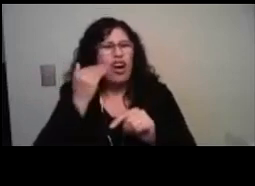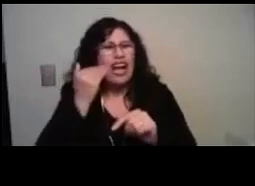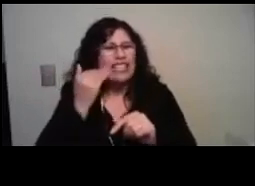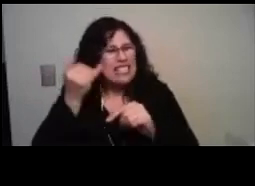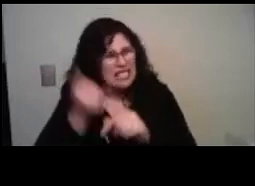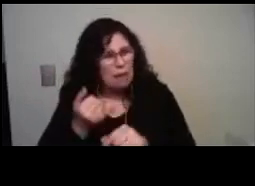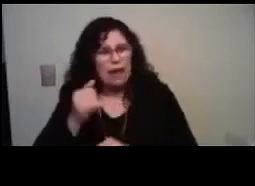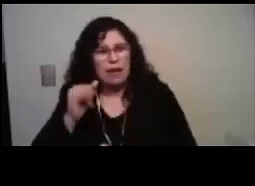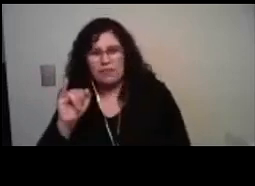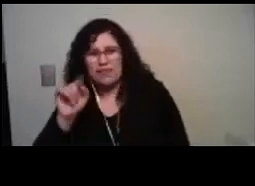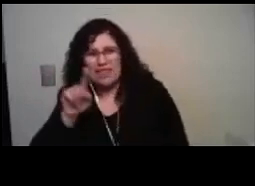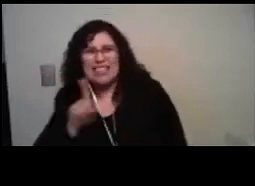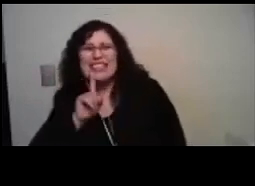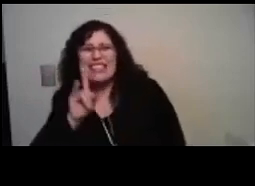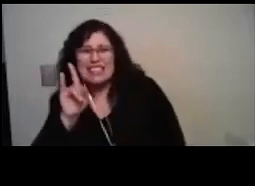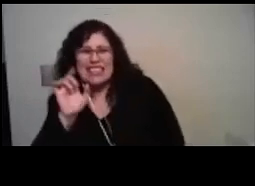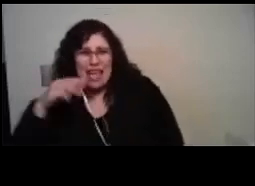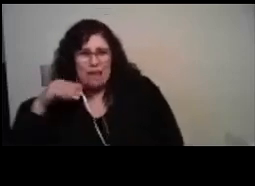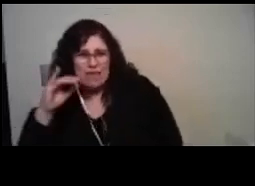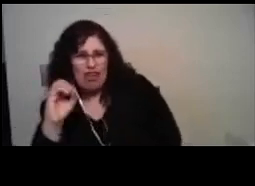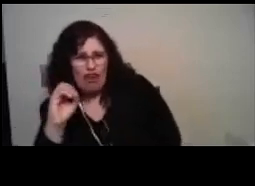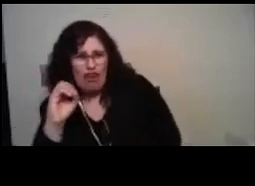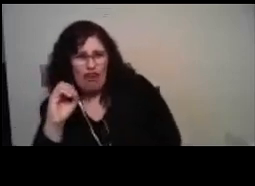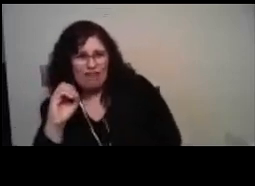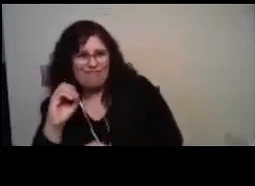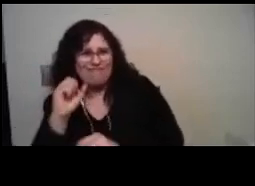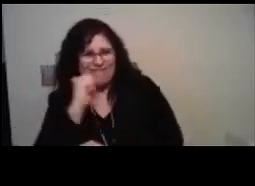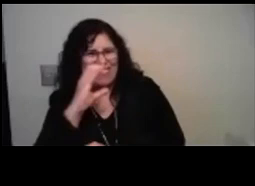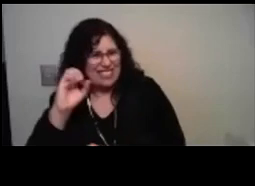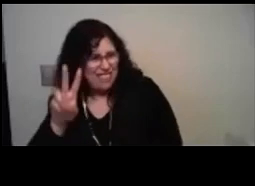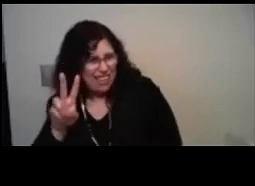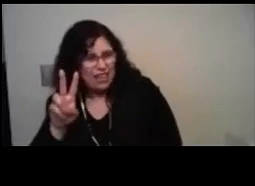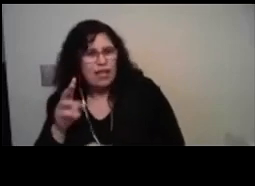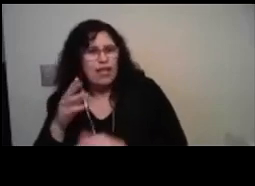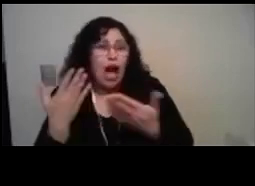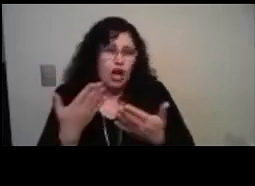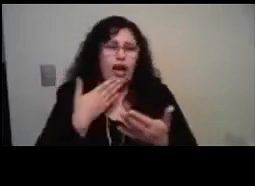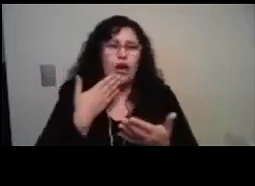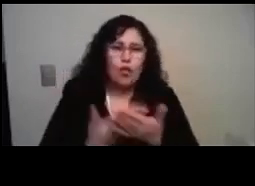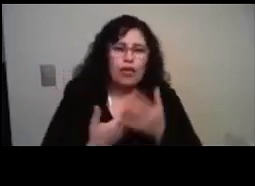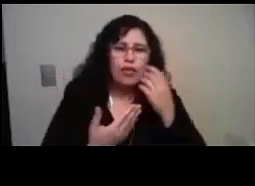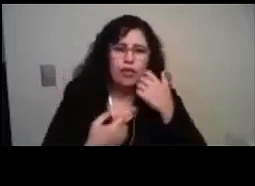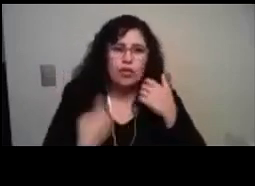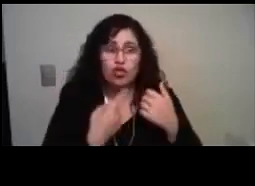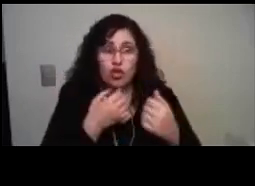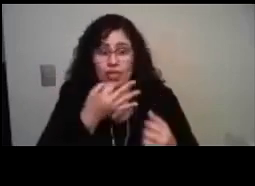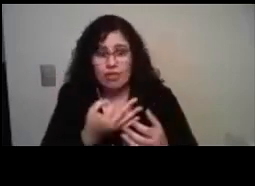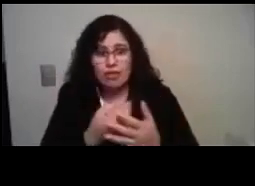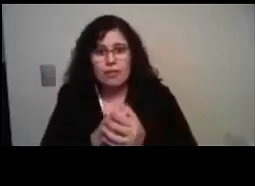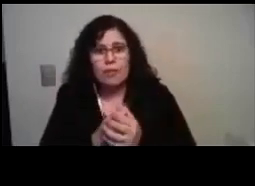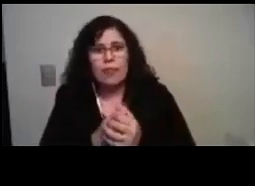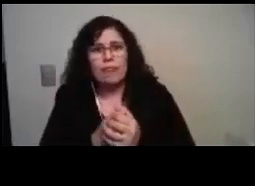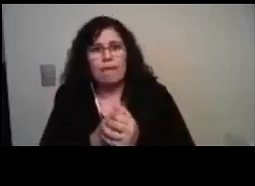isquémico, ¿ya? Y cuando hablamos de hipertensión arterial, ya se le asocia mucho más, o a una probabilidad mucho más significativa